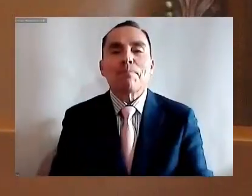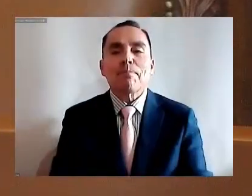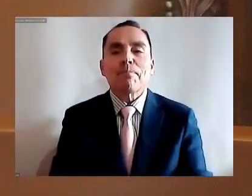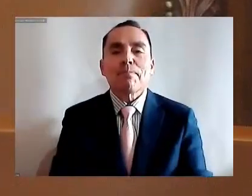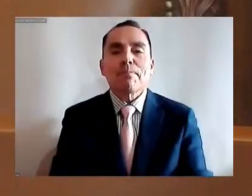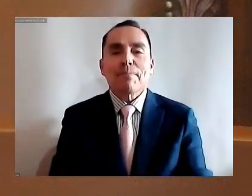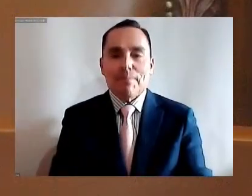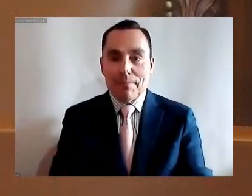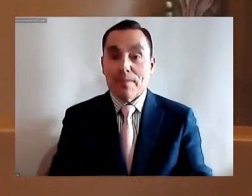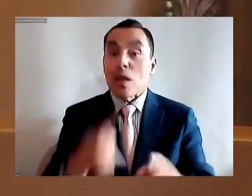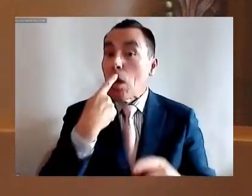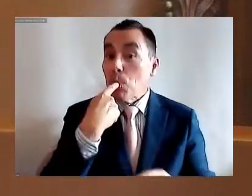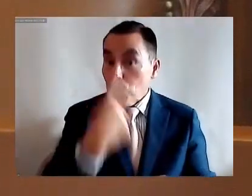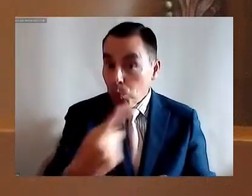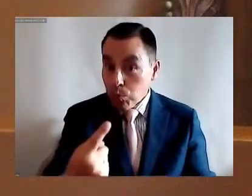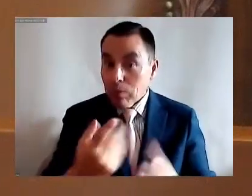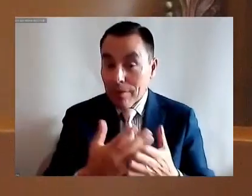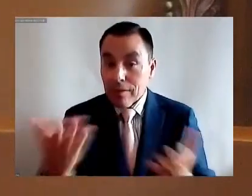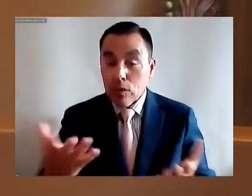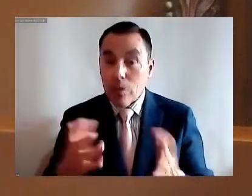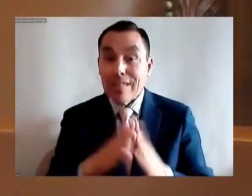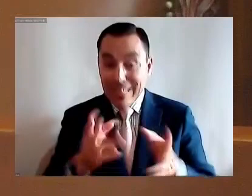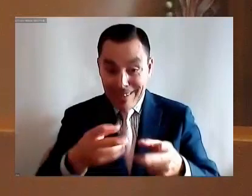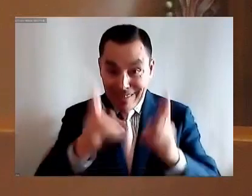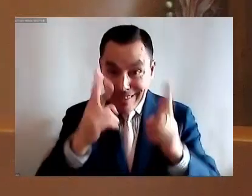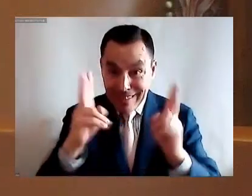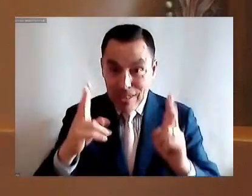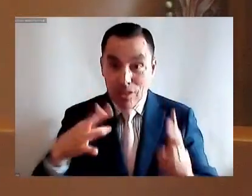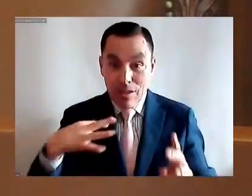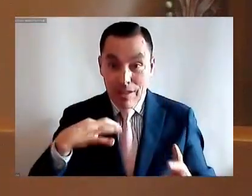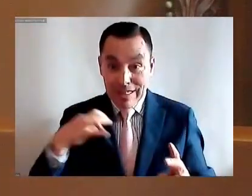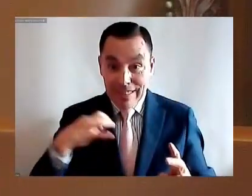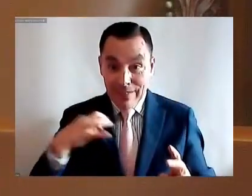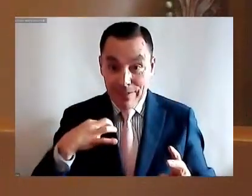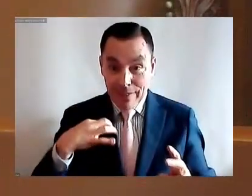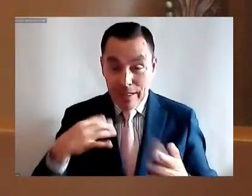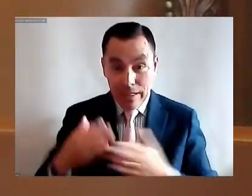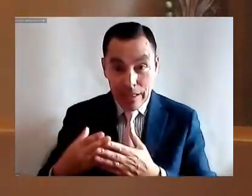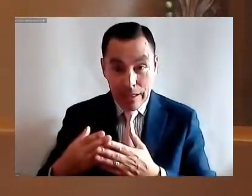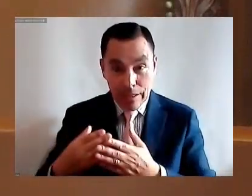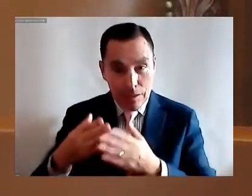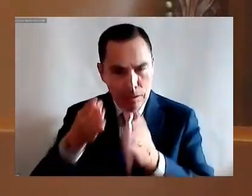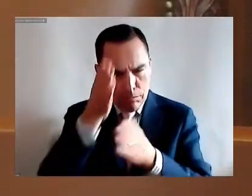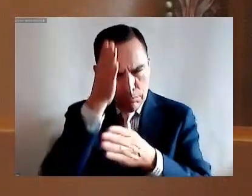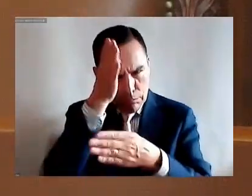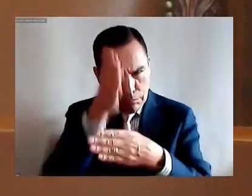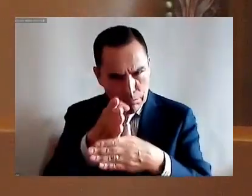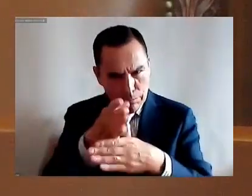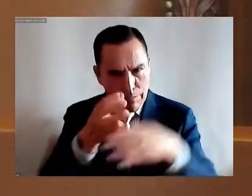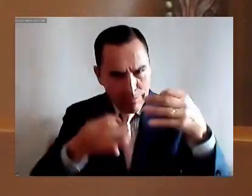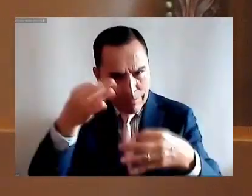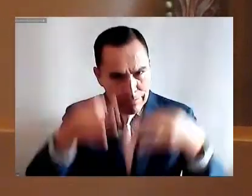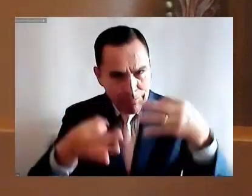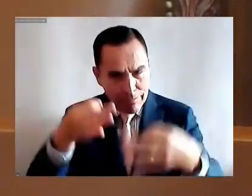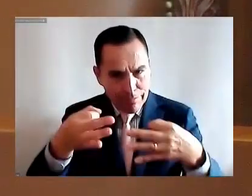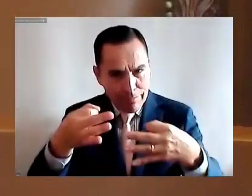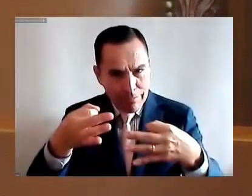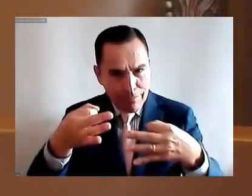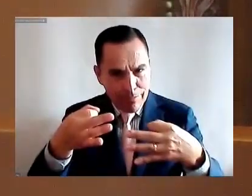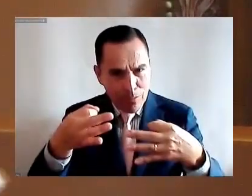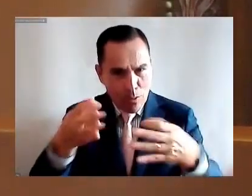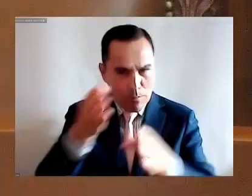La pregunta de si el derecho civil es neutro, uno puede enmarcarla, claro, en la pregunta más general de si el derecho en general es neutro, y hay suficiente